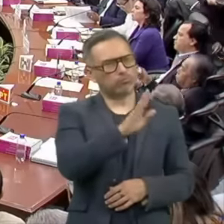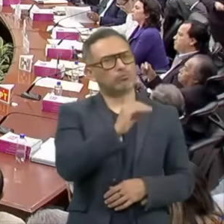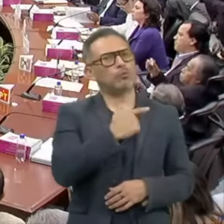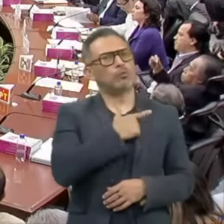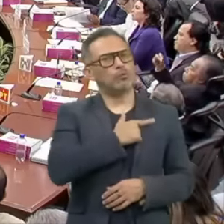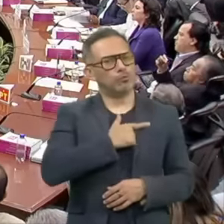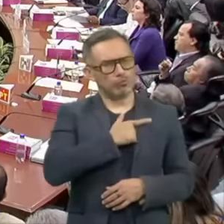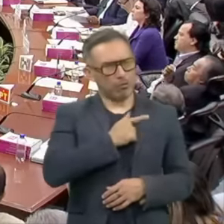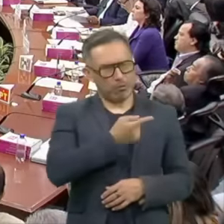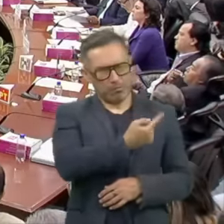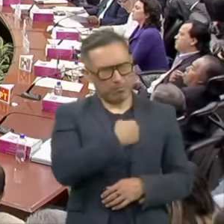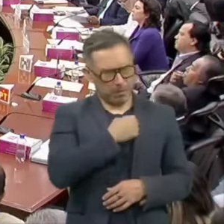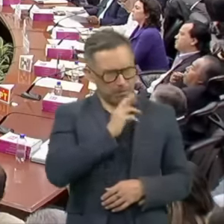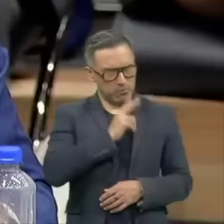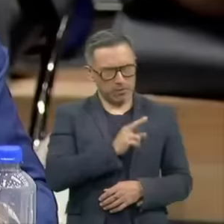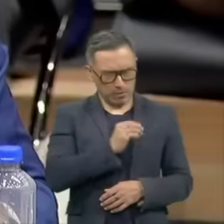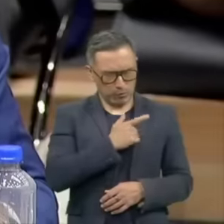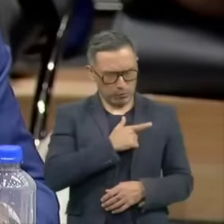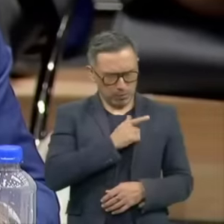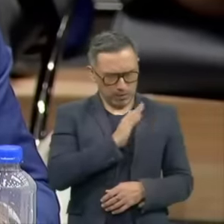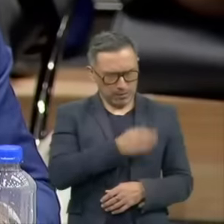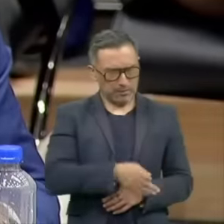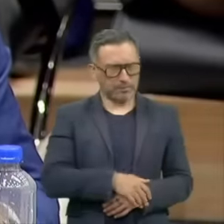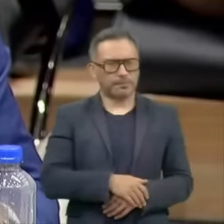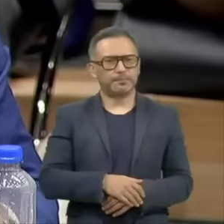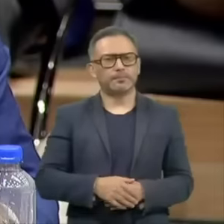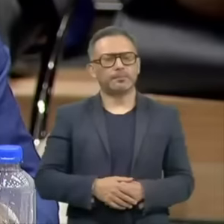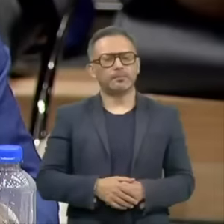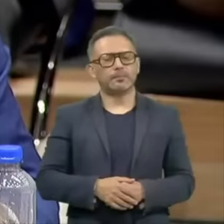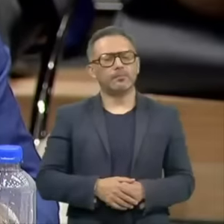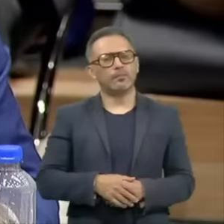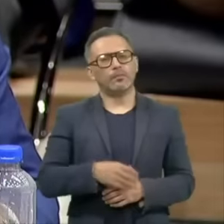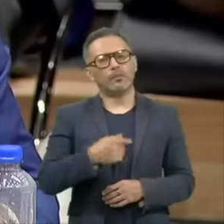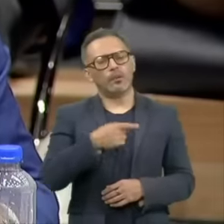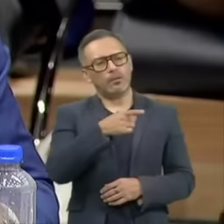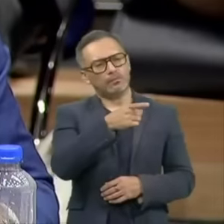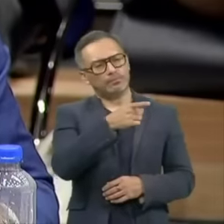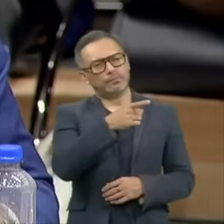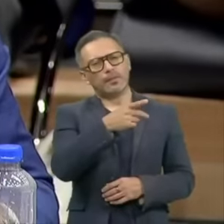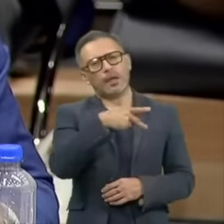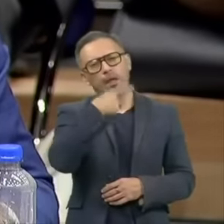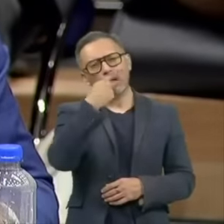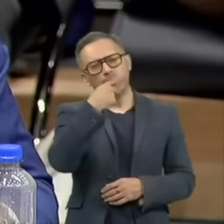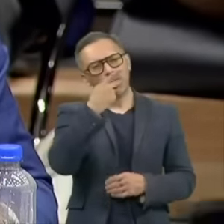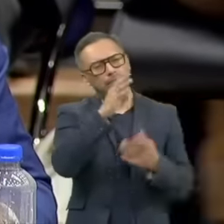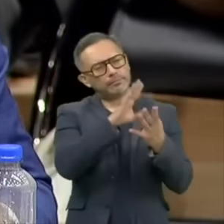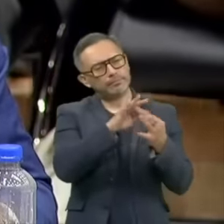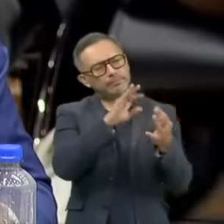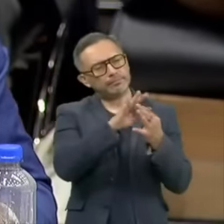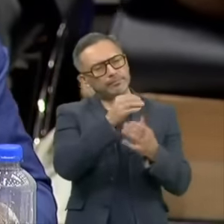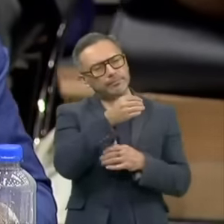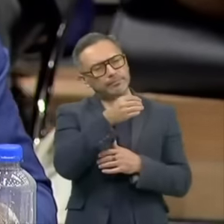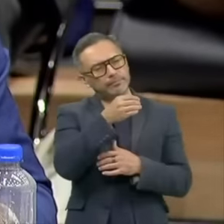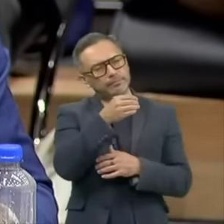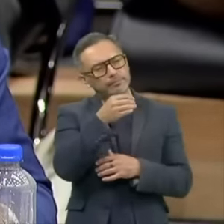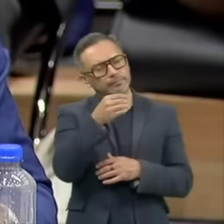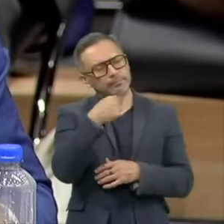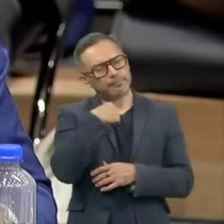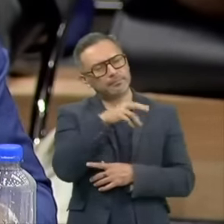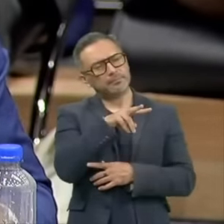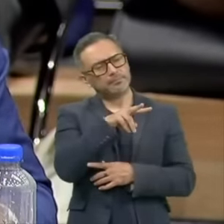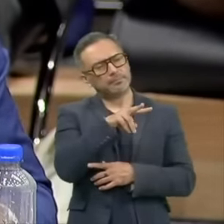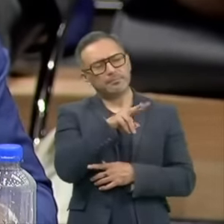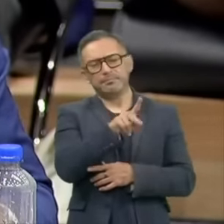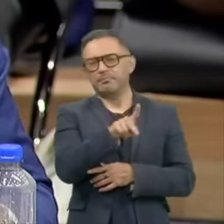para responderla. Te escucho hablar y pareciera ser que eres representante